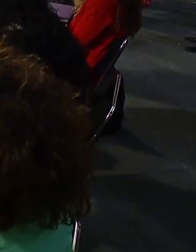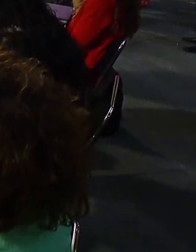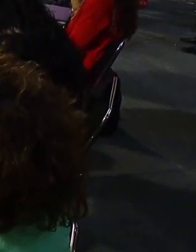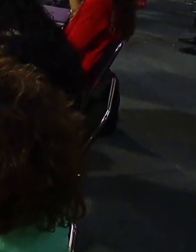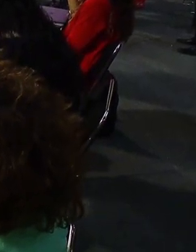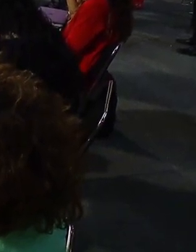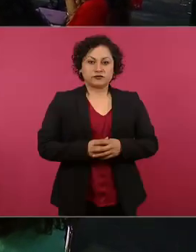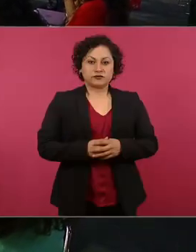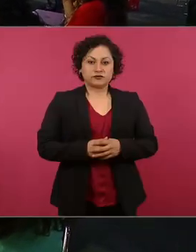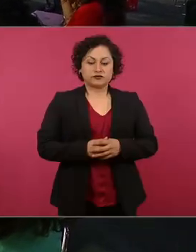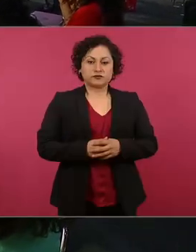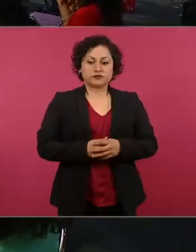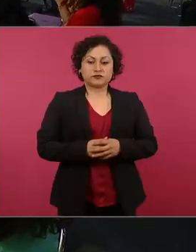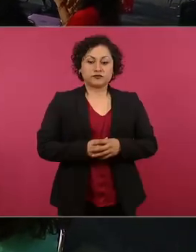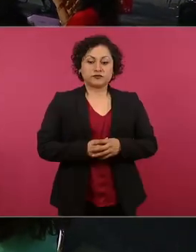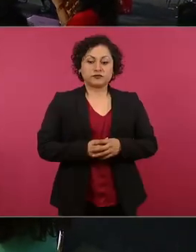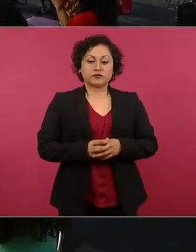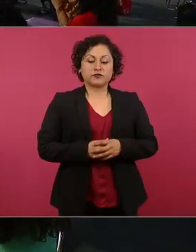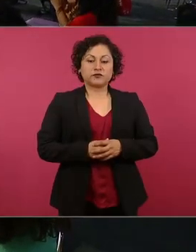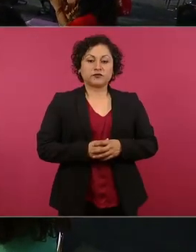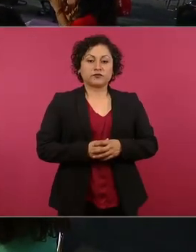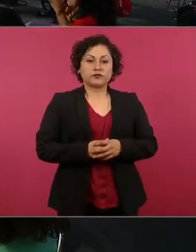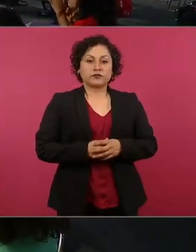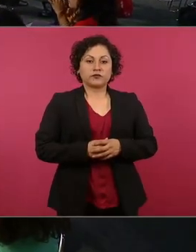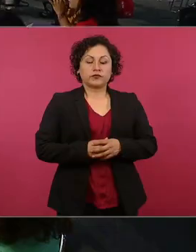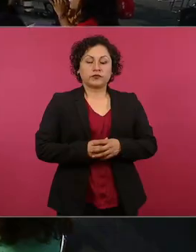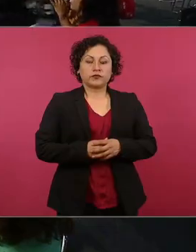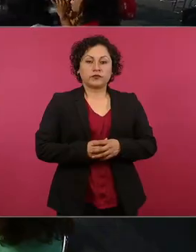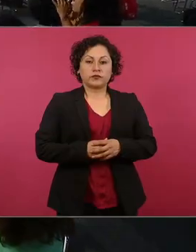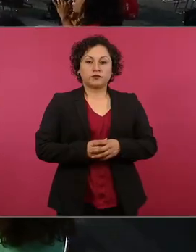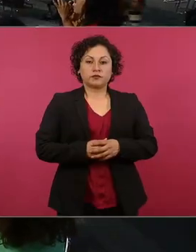Pues entraron las armas y sí,